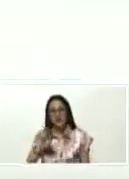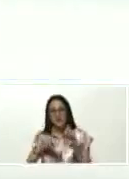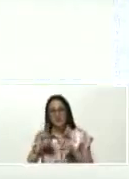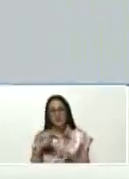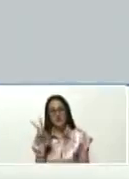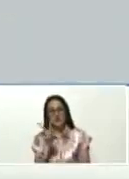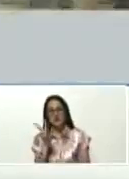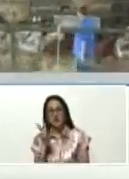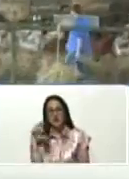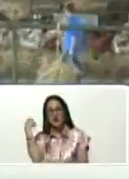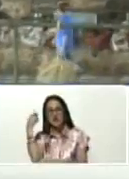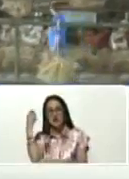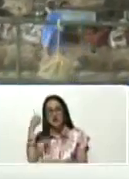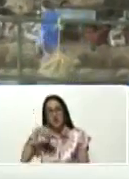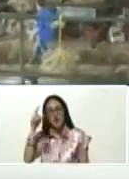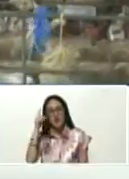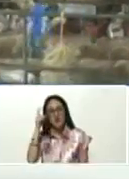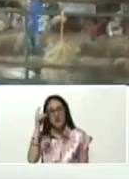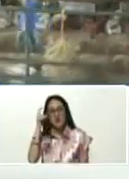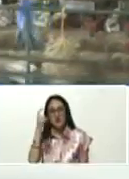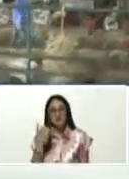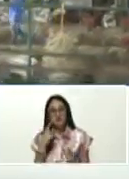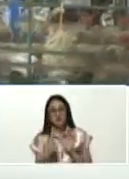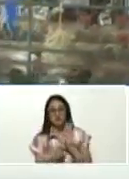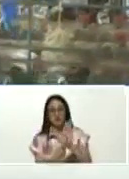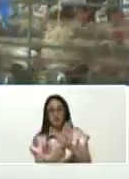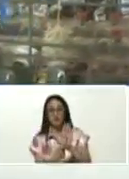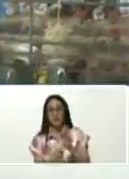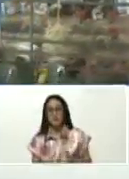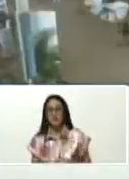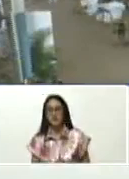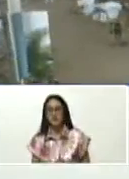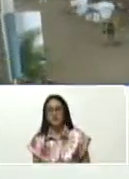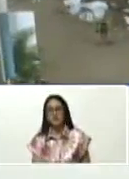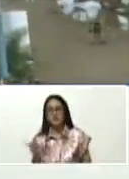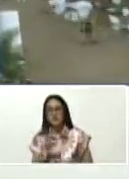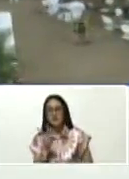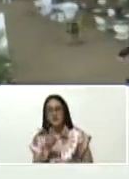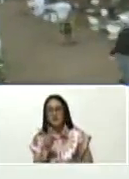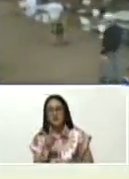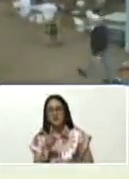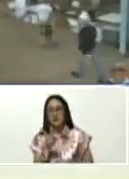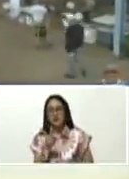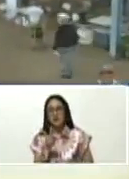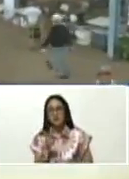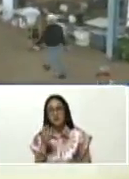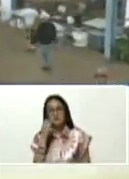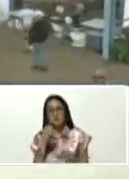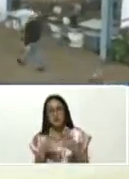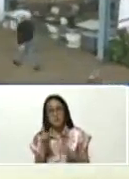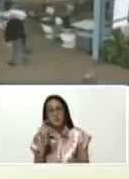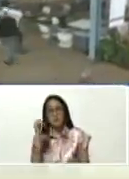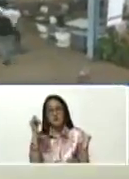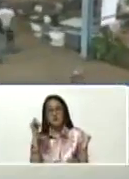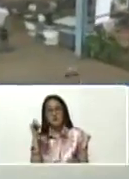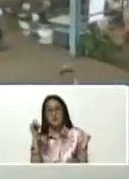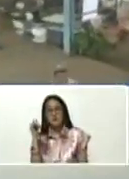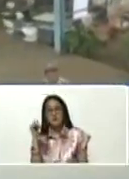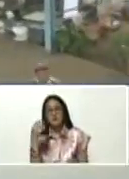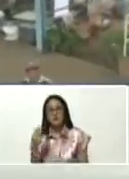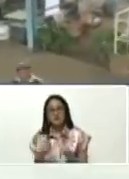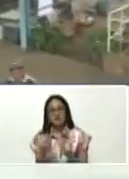Llanera. Hoy en este día, presidente, quiero presentarle a usted y a Venezuela un producto que por primera vez es